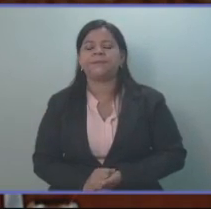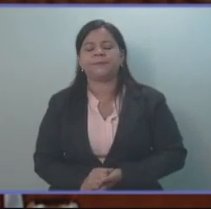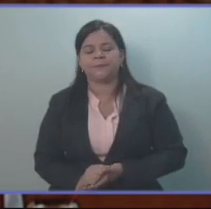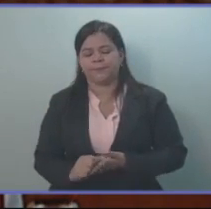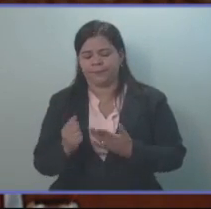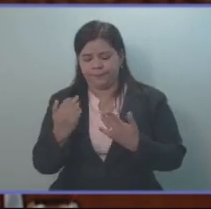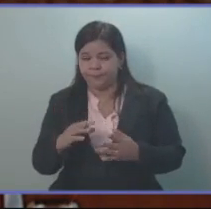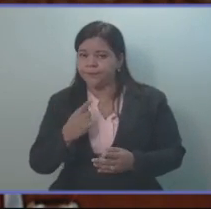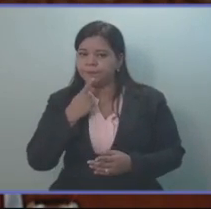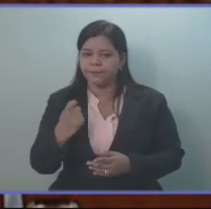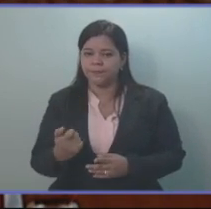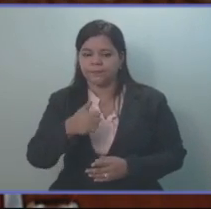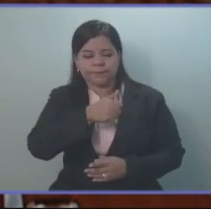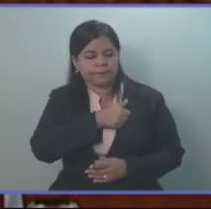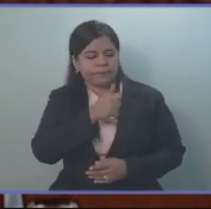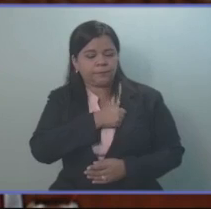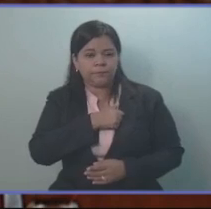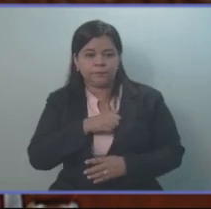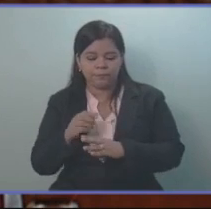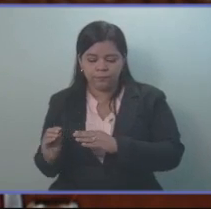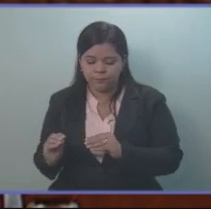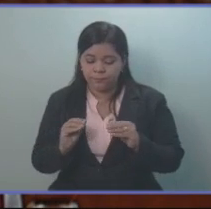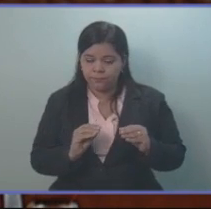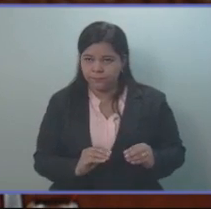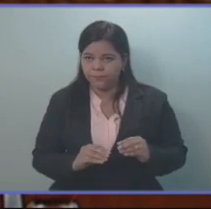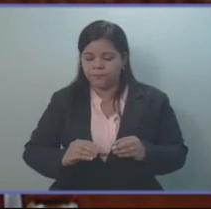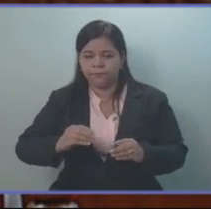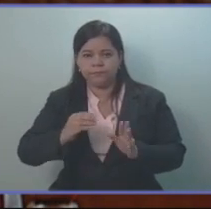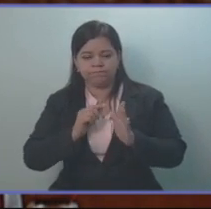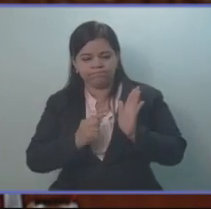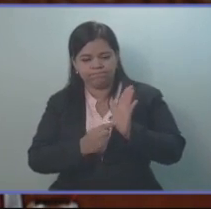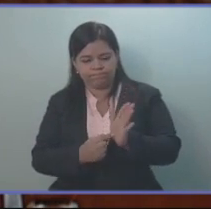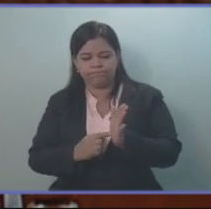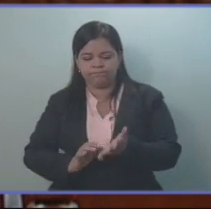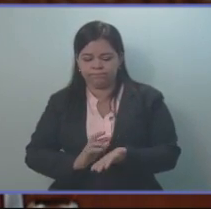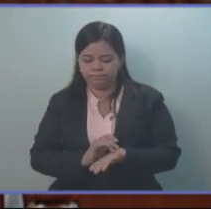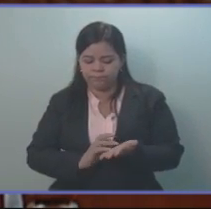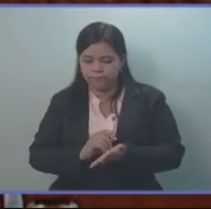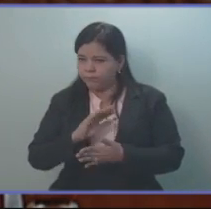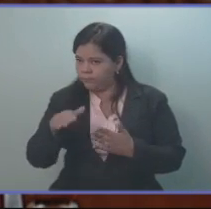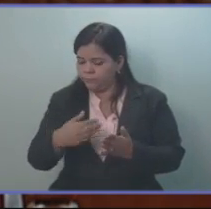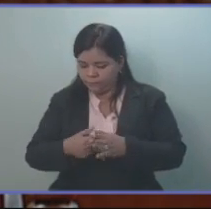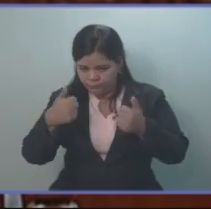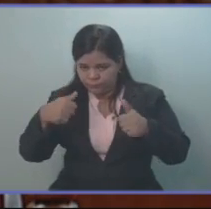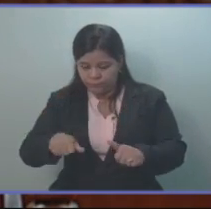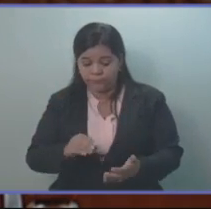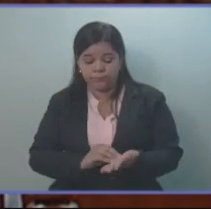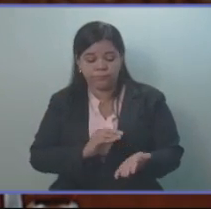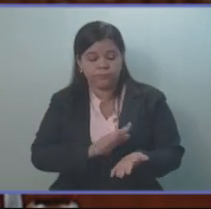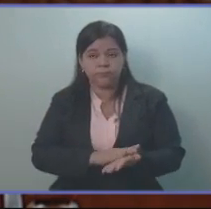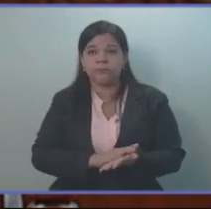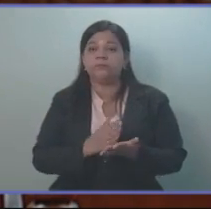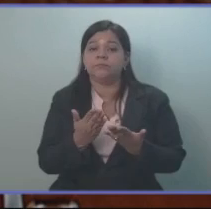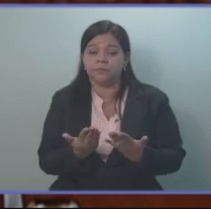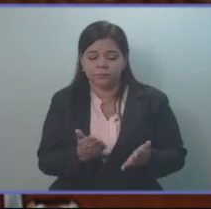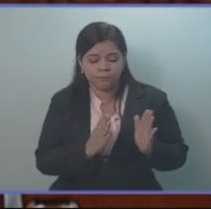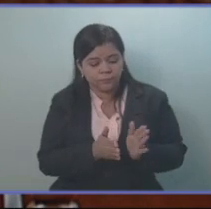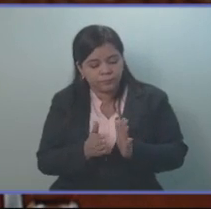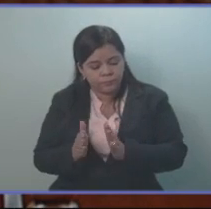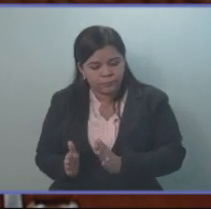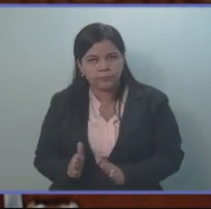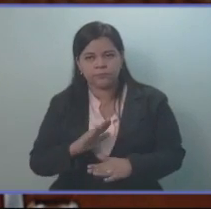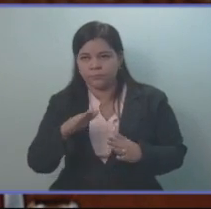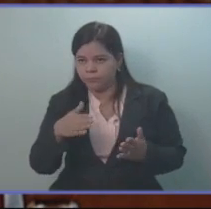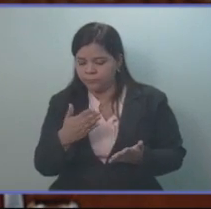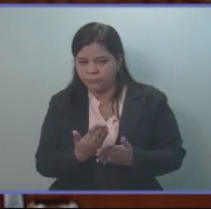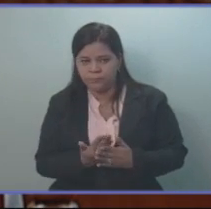siendo responsable de la ejecución, supervisión, rendición de cuentas del acuerdo, quedando establecido que para la preparación,